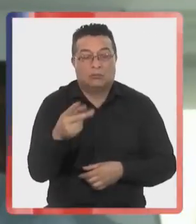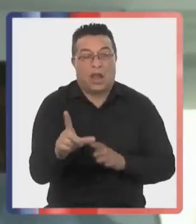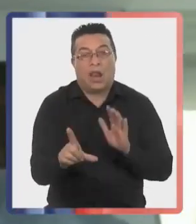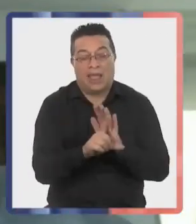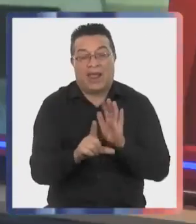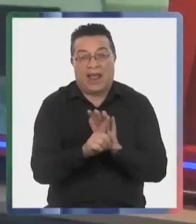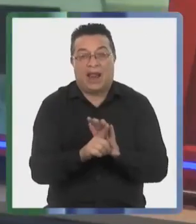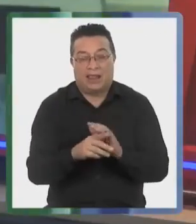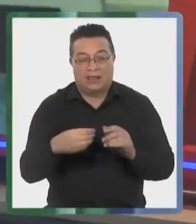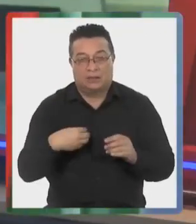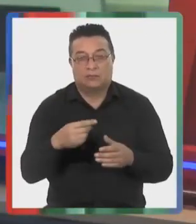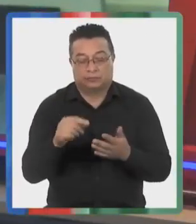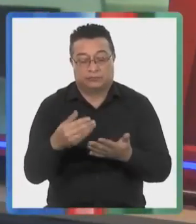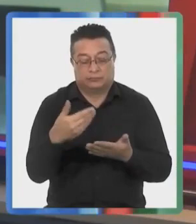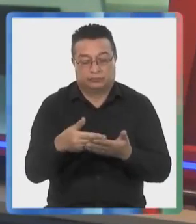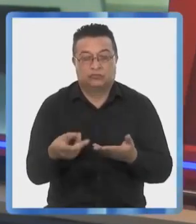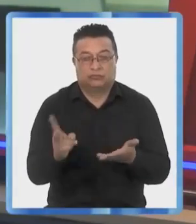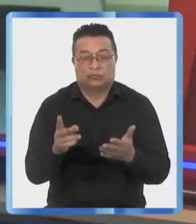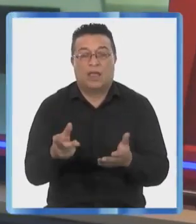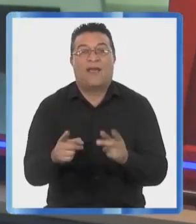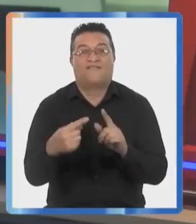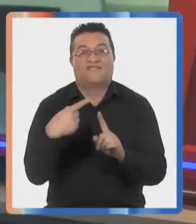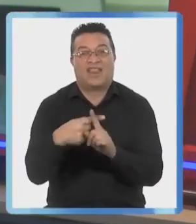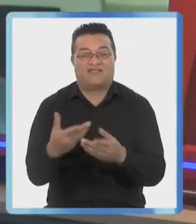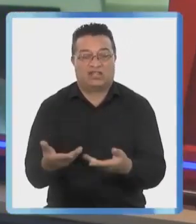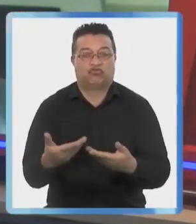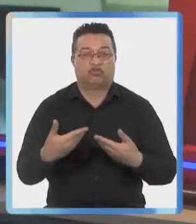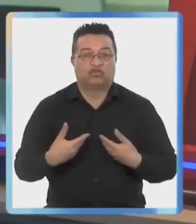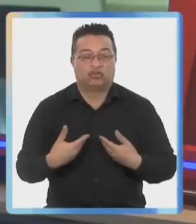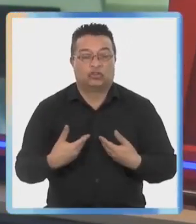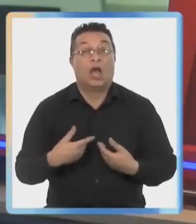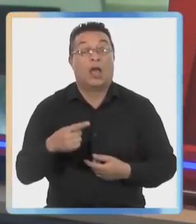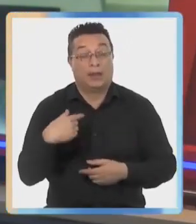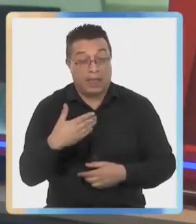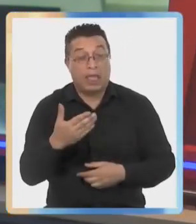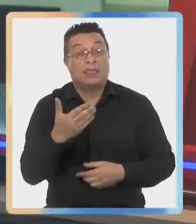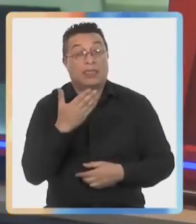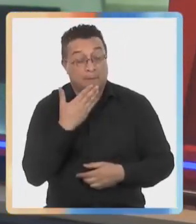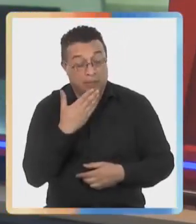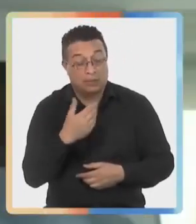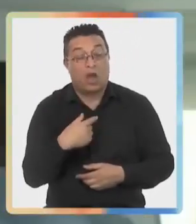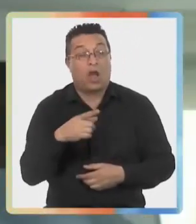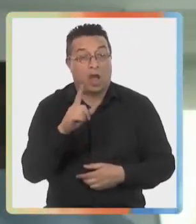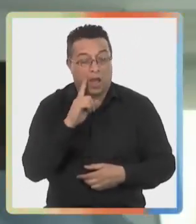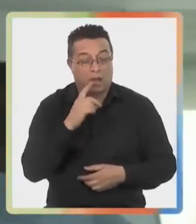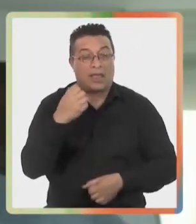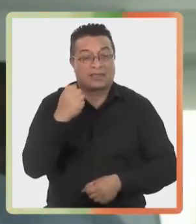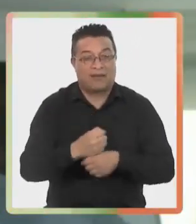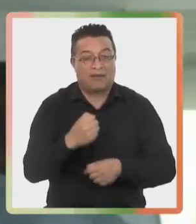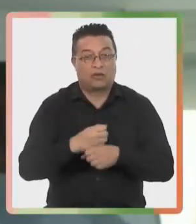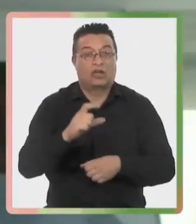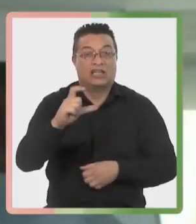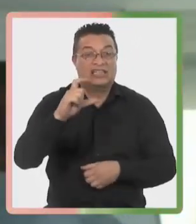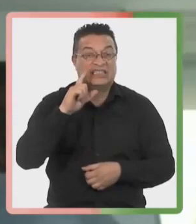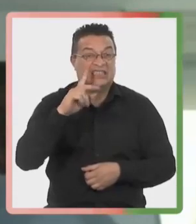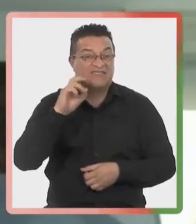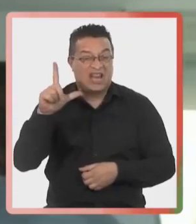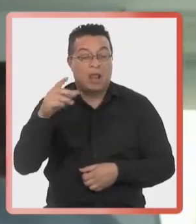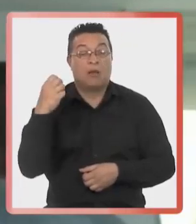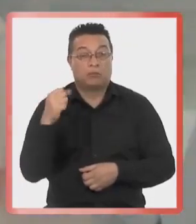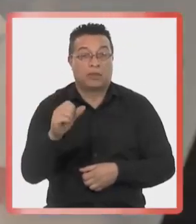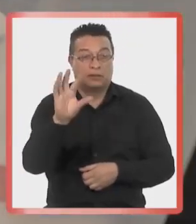instrumento legal para tenerla y que da derecho a ciertos beneficios. Pero a su vez también hay un trabajo del registro civil que